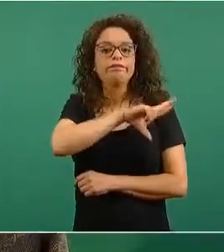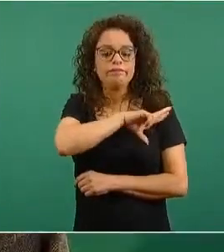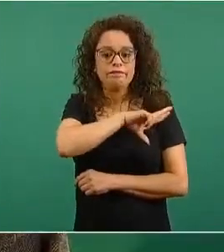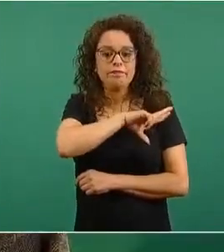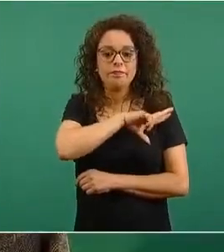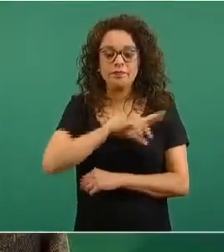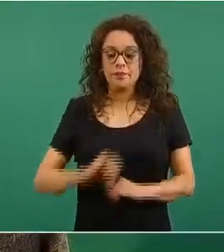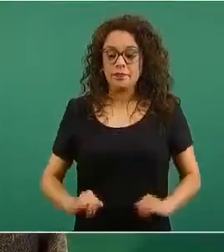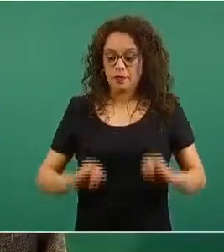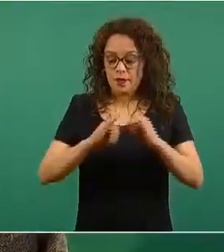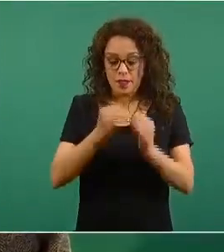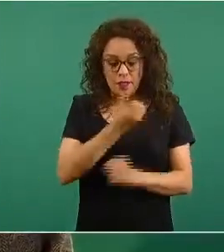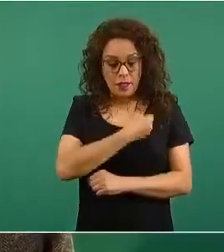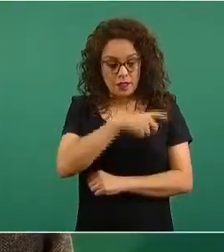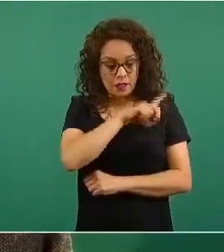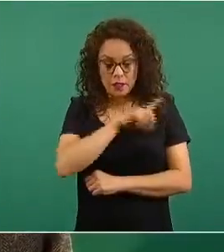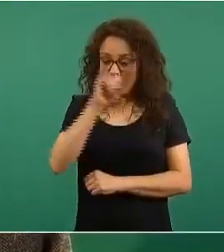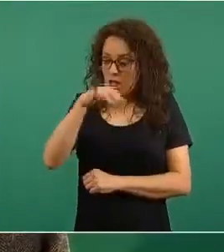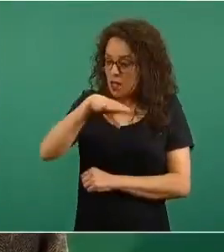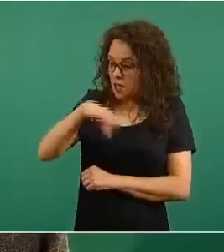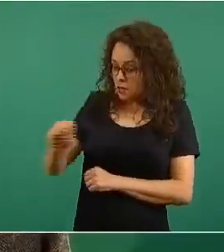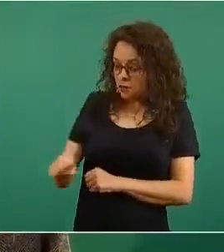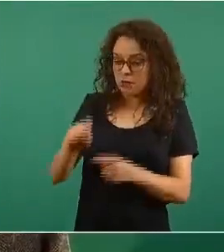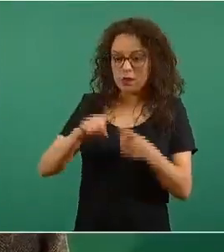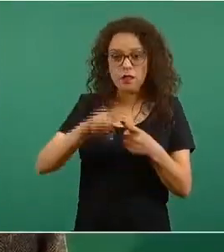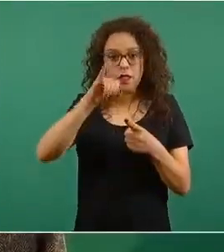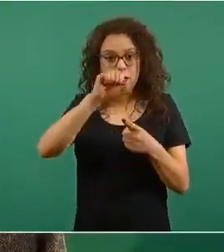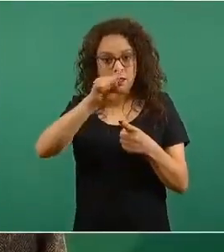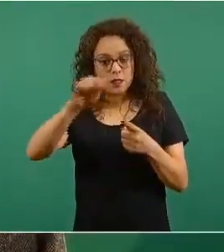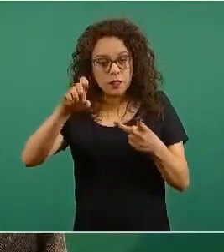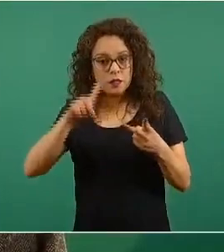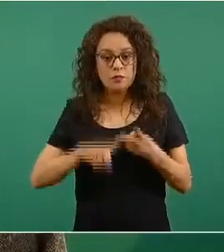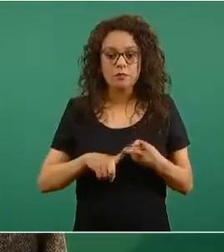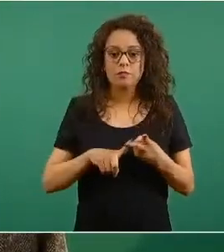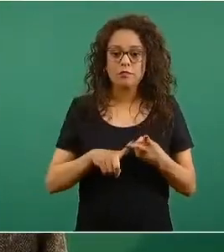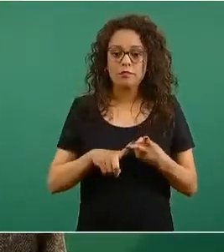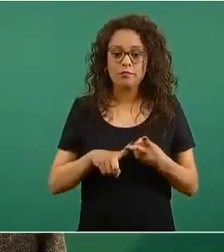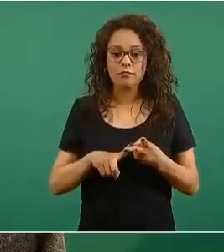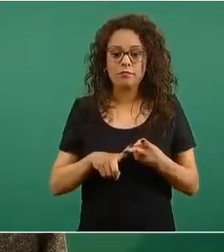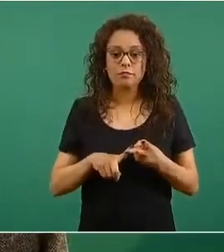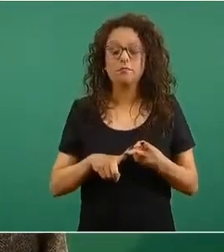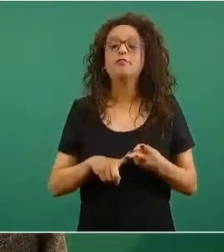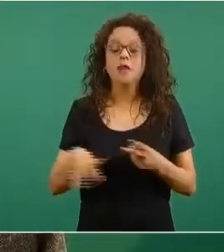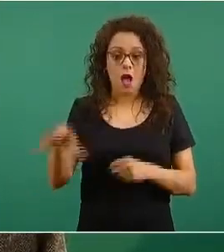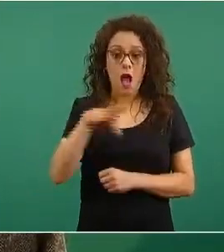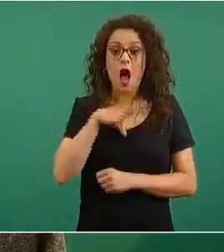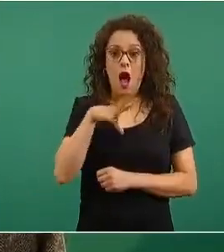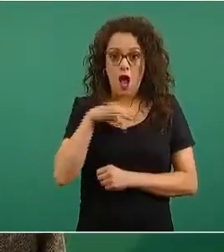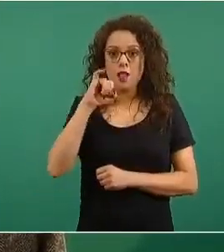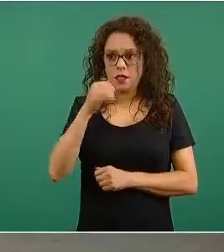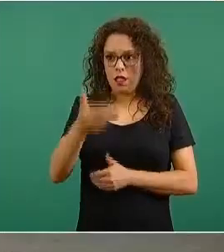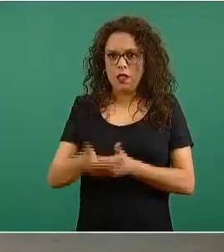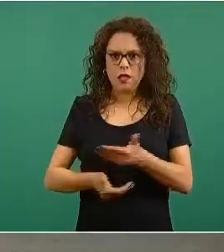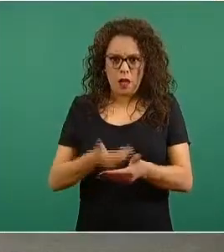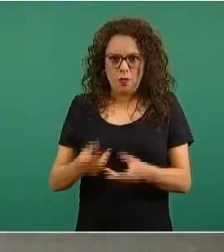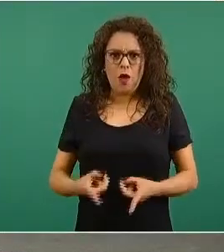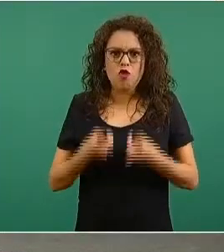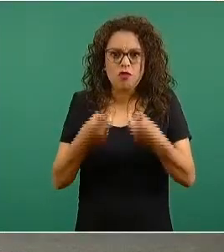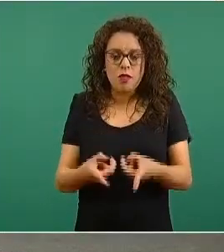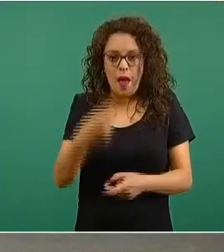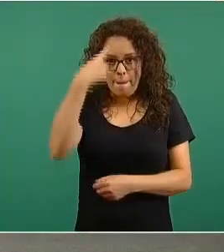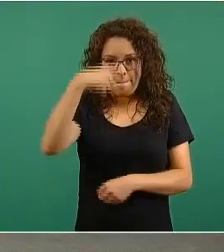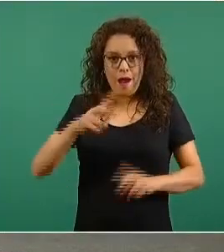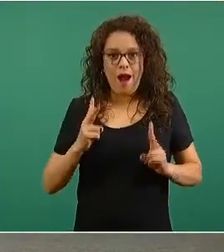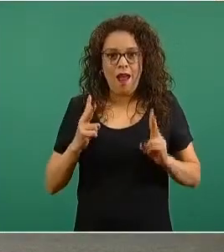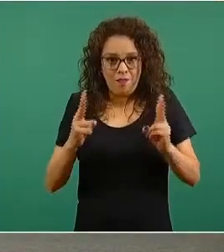de salud y seguridad social nacionales como el ISSSTE, como el Seguro Social, tienen servicios funerarios, pero son la